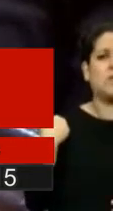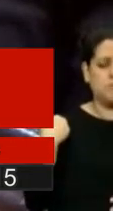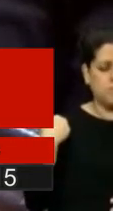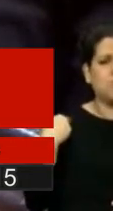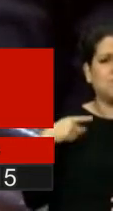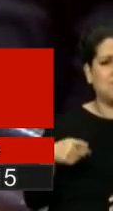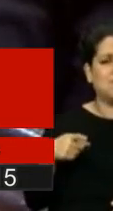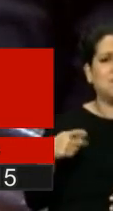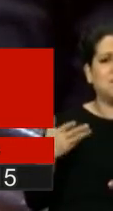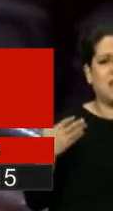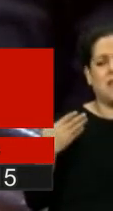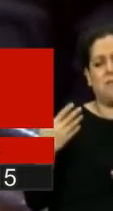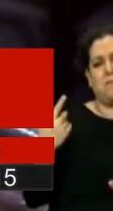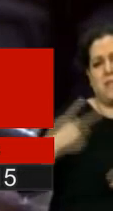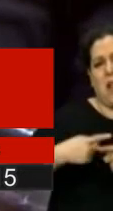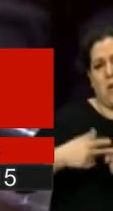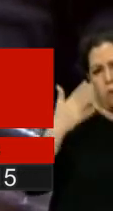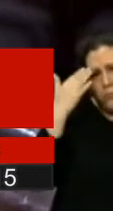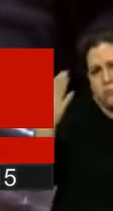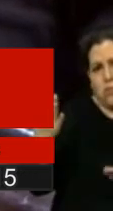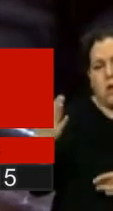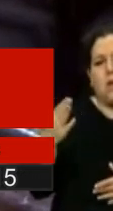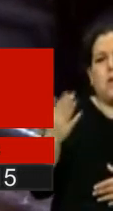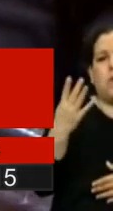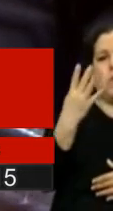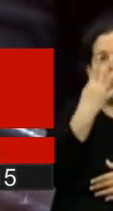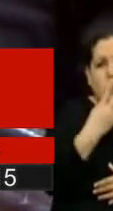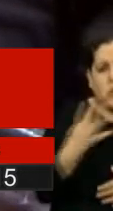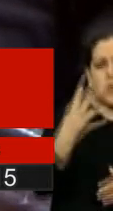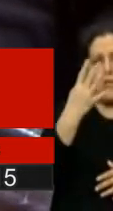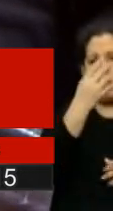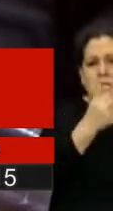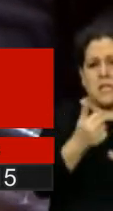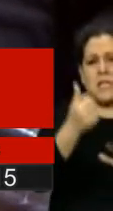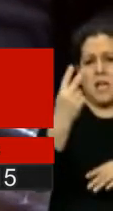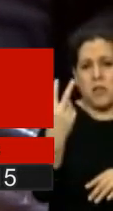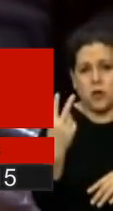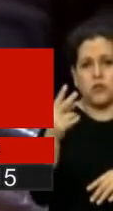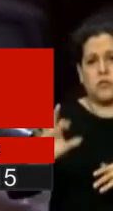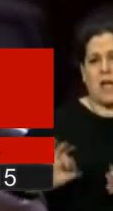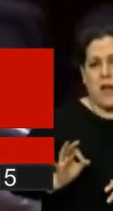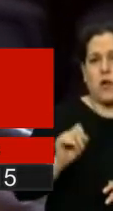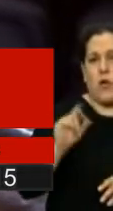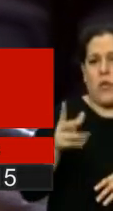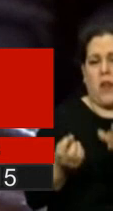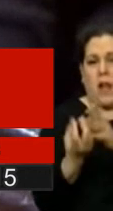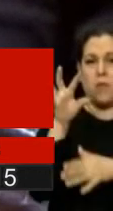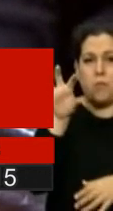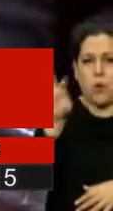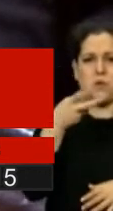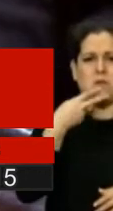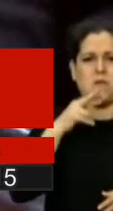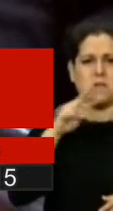por el desempeño de estos magistrados, ¿no? Y poniendo como ejemplo la suspensión